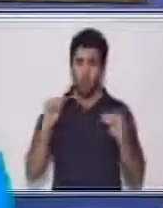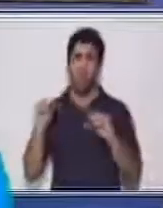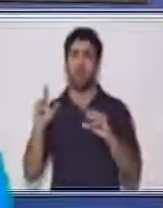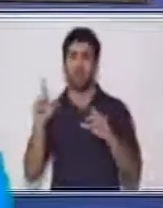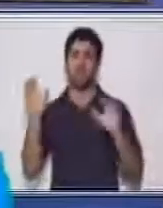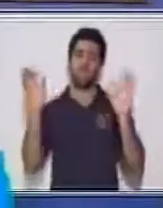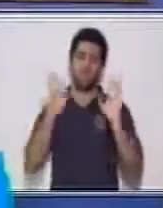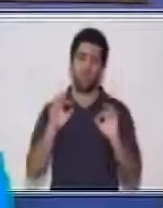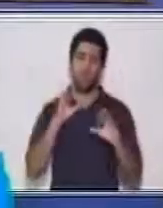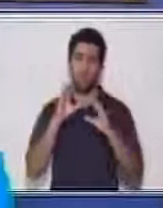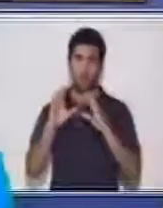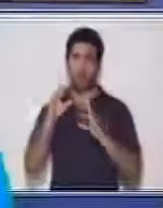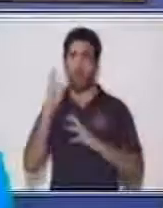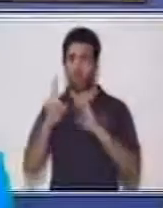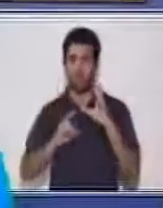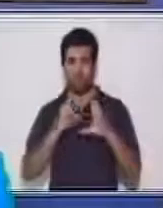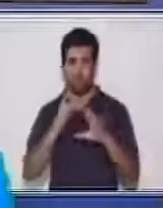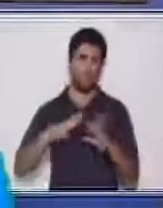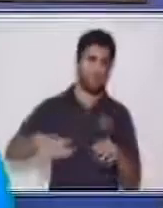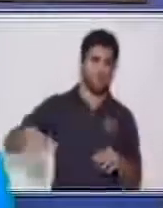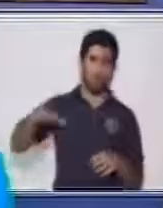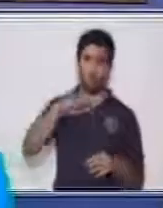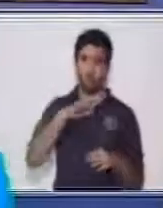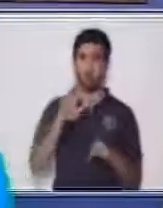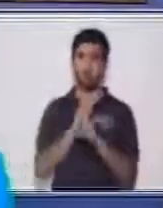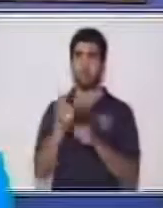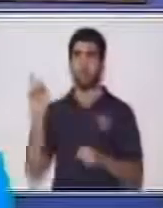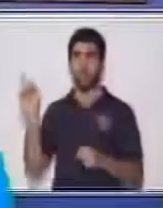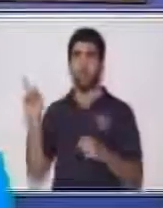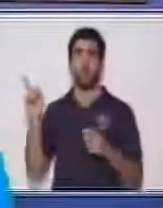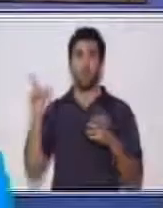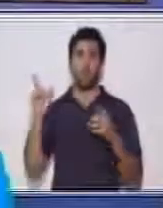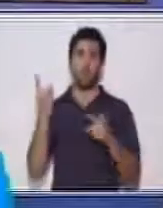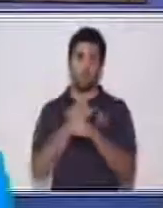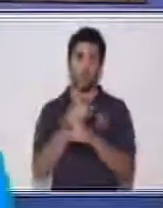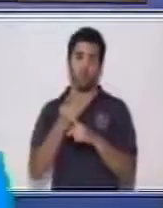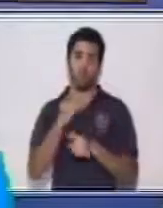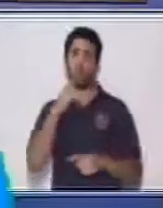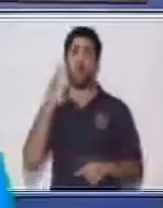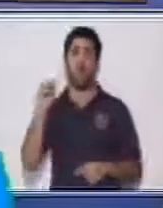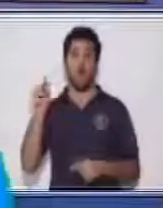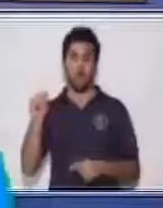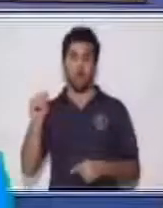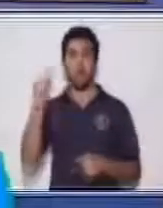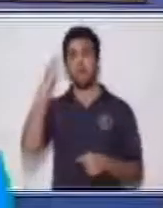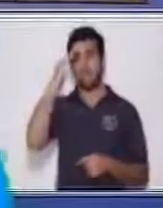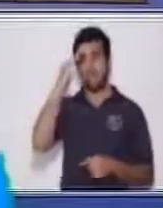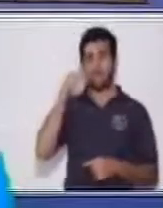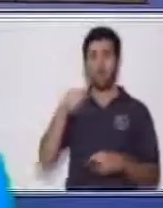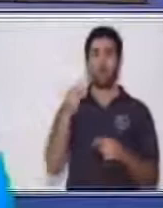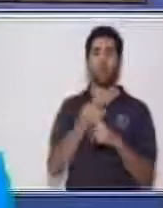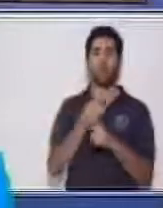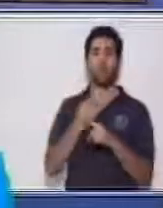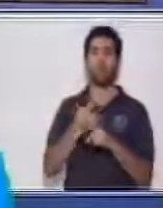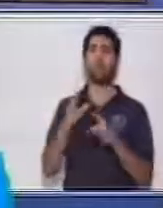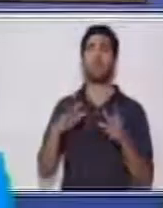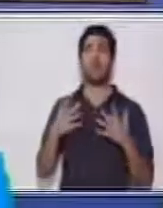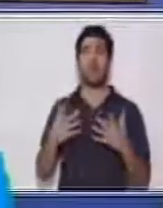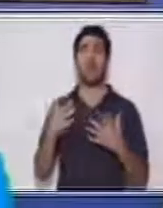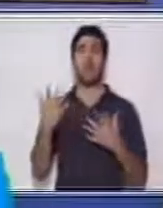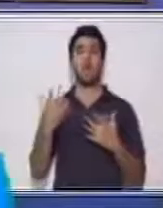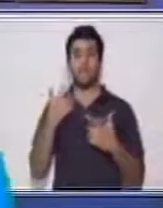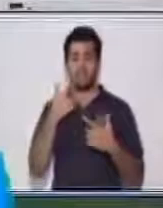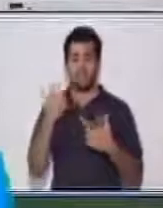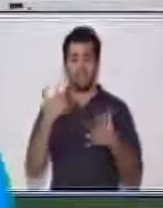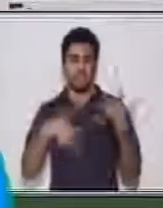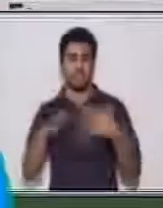comunicarnos. Recuérdate que en mi caso estoy utilizando el lenguaje oral. En el caso de Pablo está utilizando una lengua